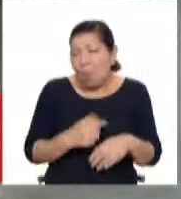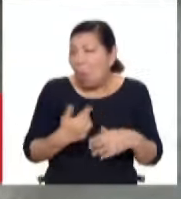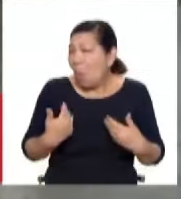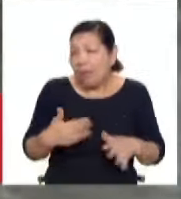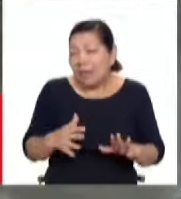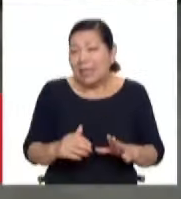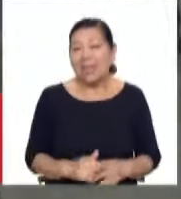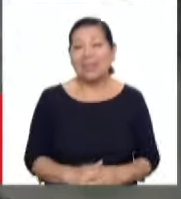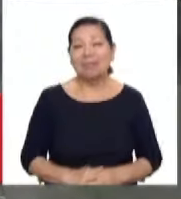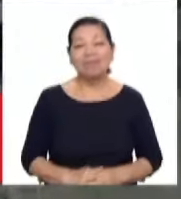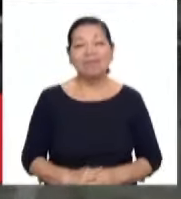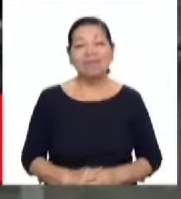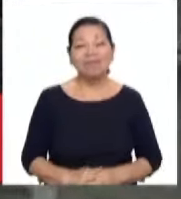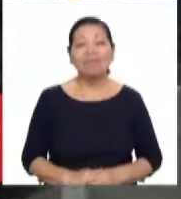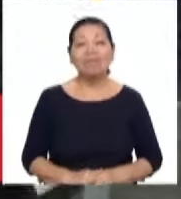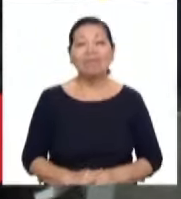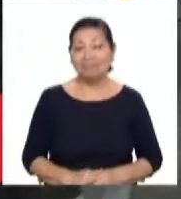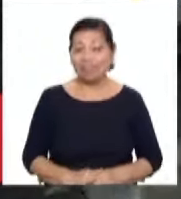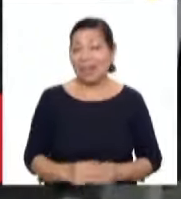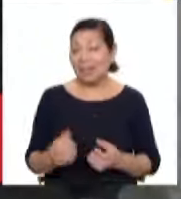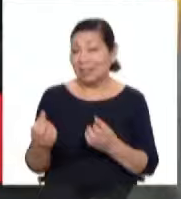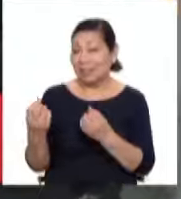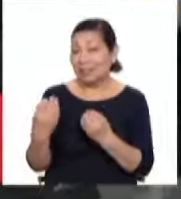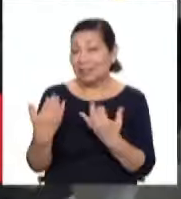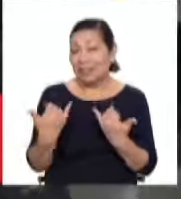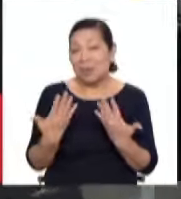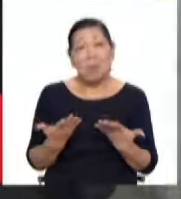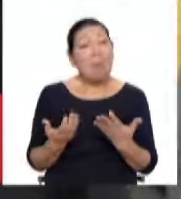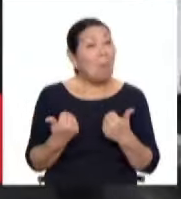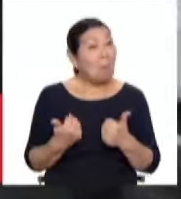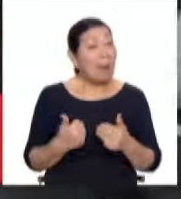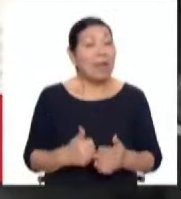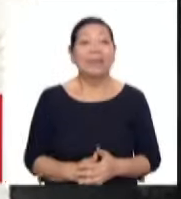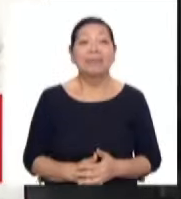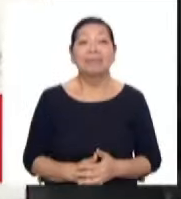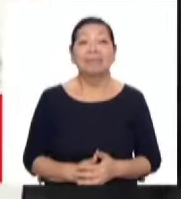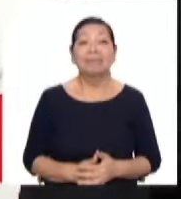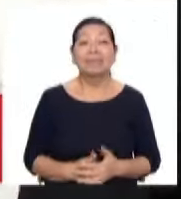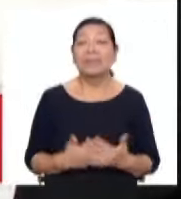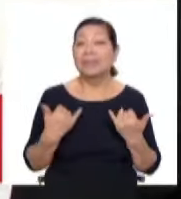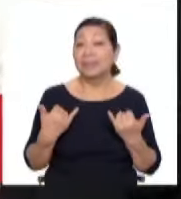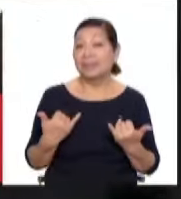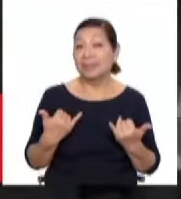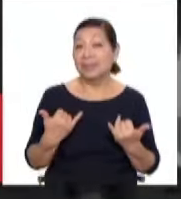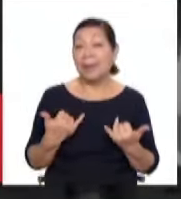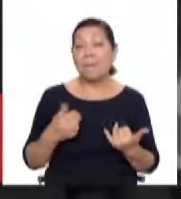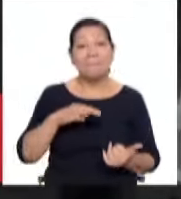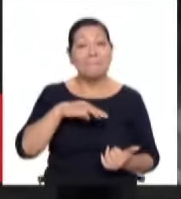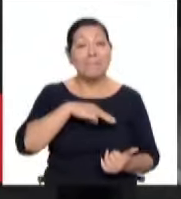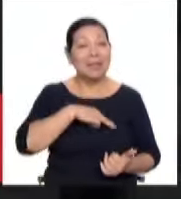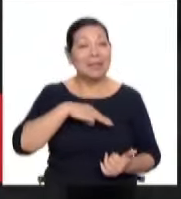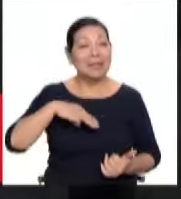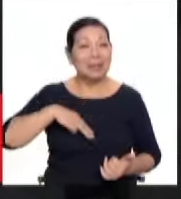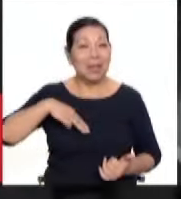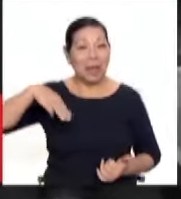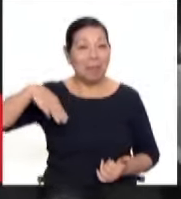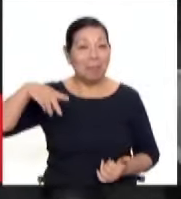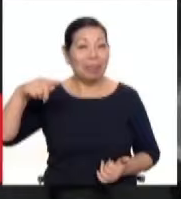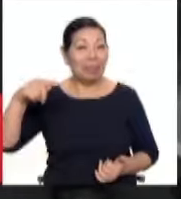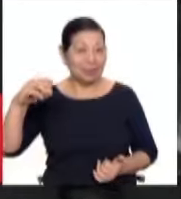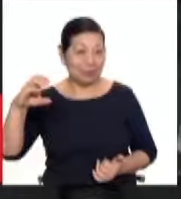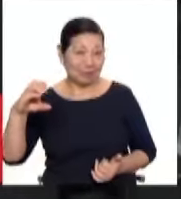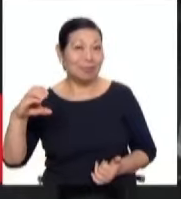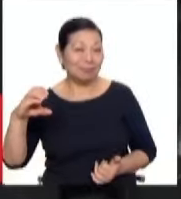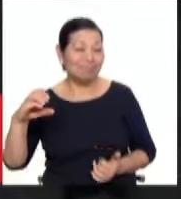momento. Bien, entonces, esta es una información muy buena que nos dan desde el Ministerio de Transportes, ¿no?